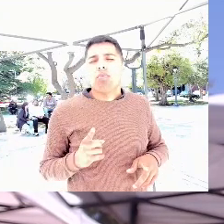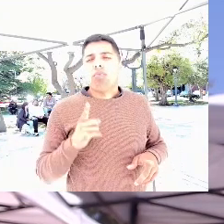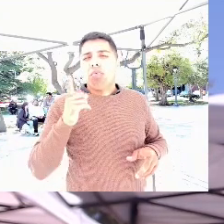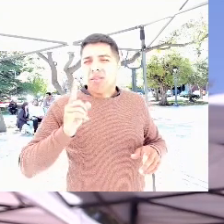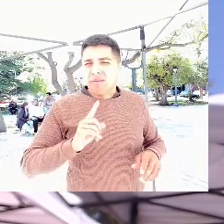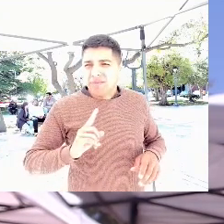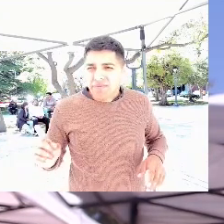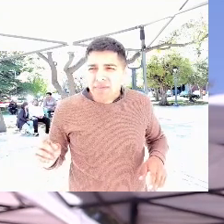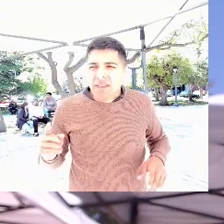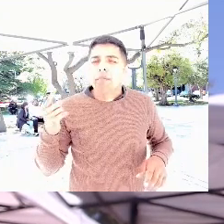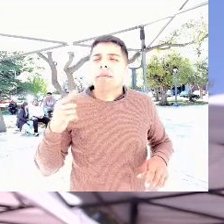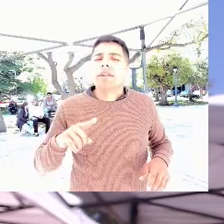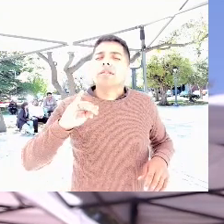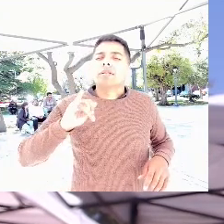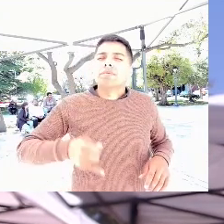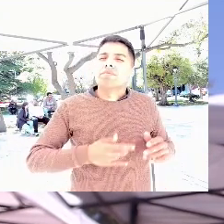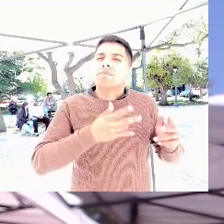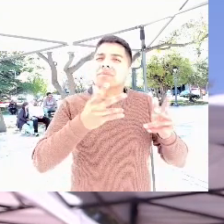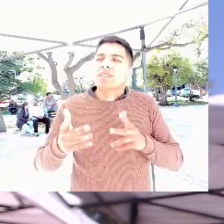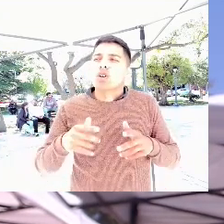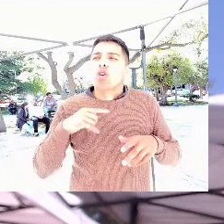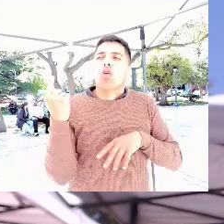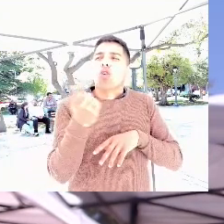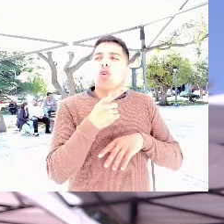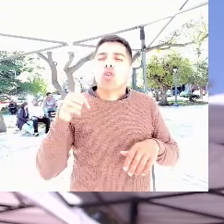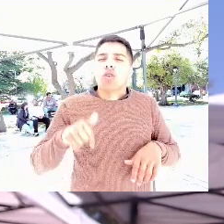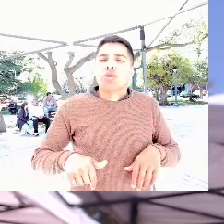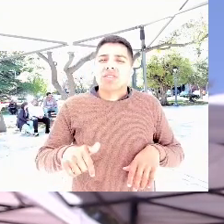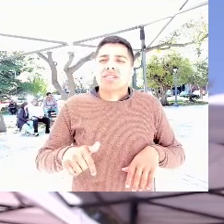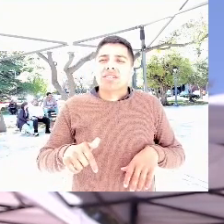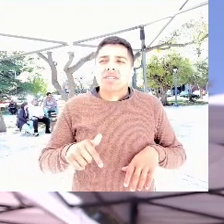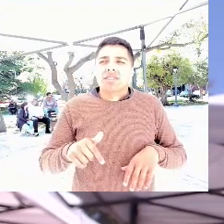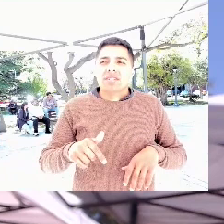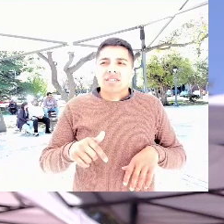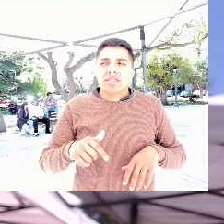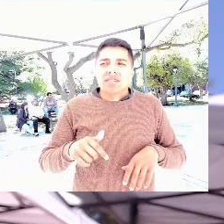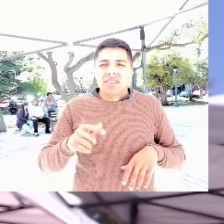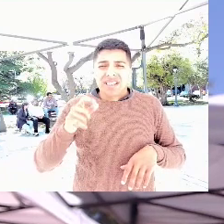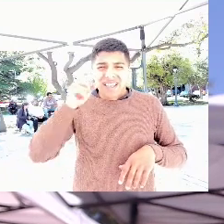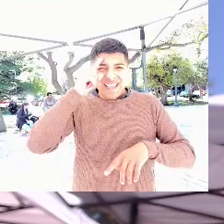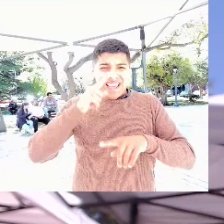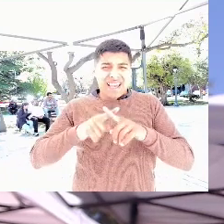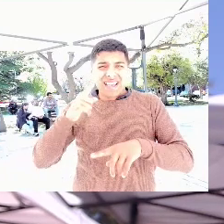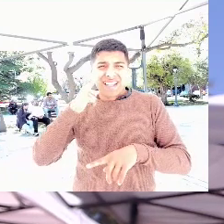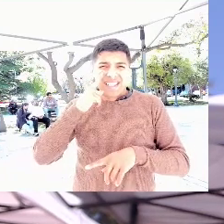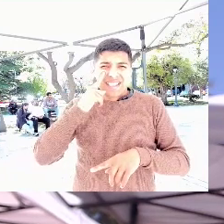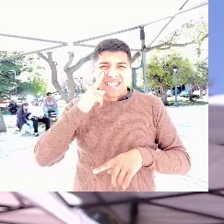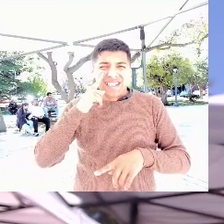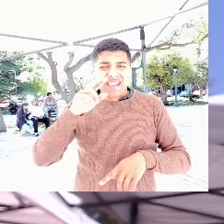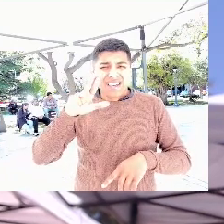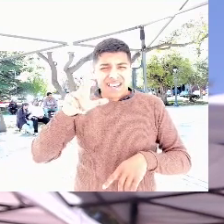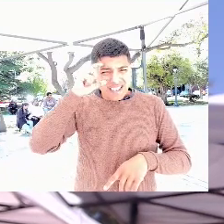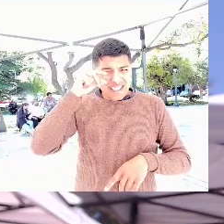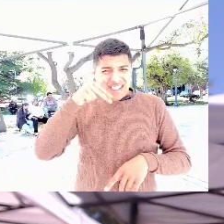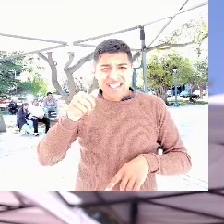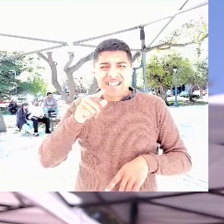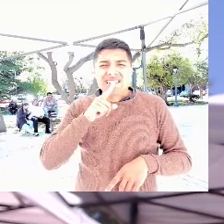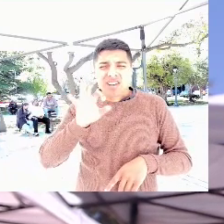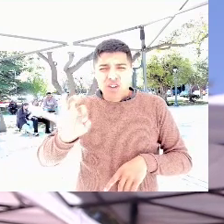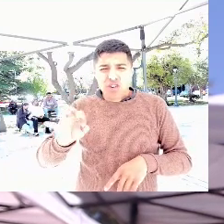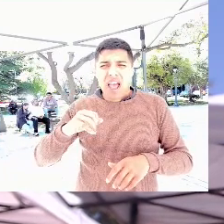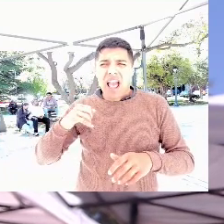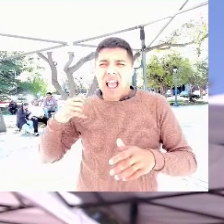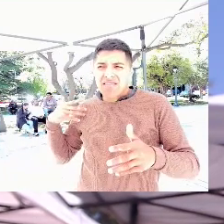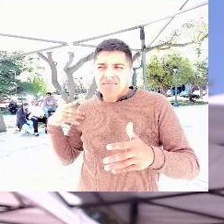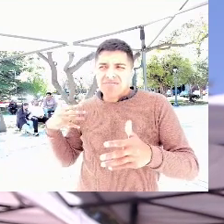nada, pero sí decirlo, nosotros partimos de esos dispensarios de un exintendente, Renato de la Santa, y llegamos al día de la